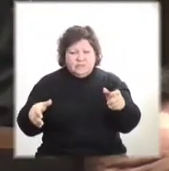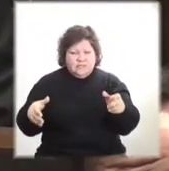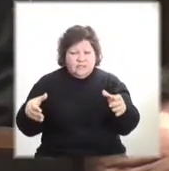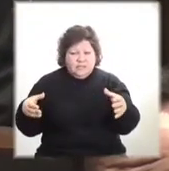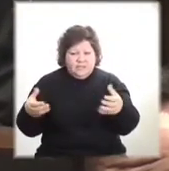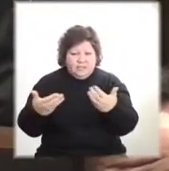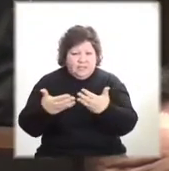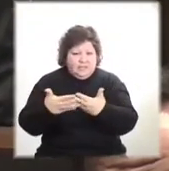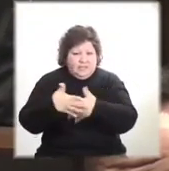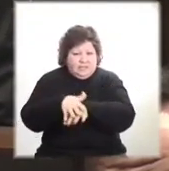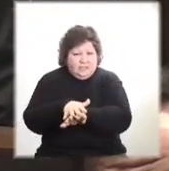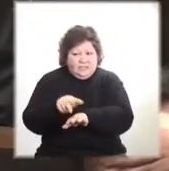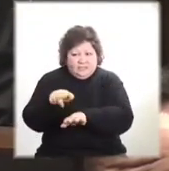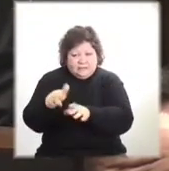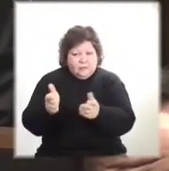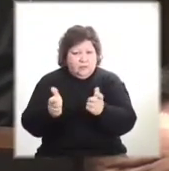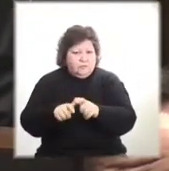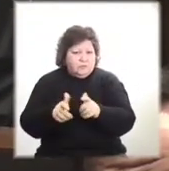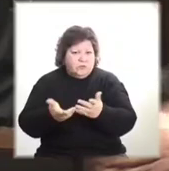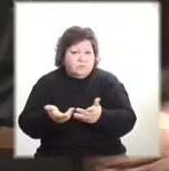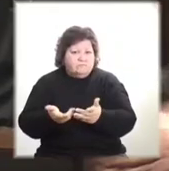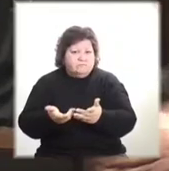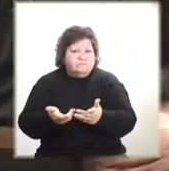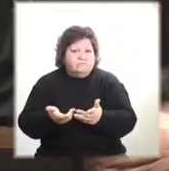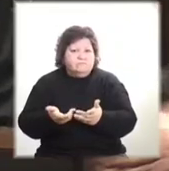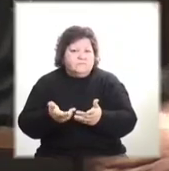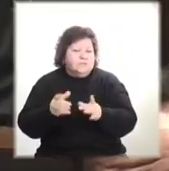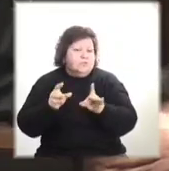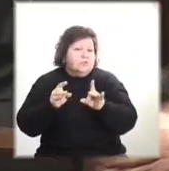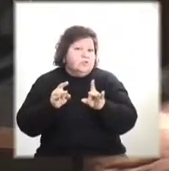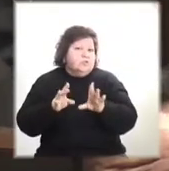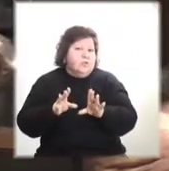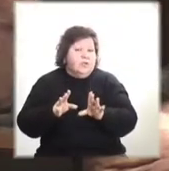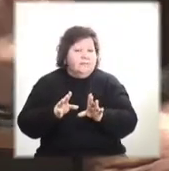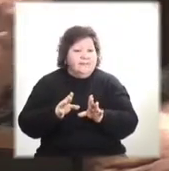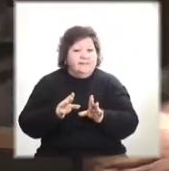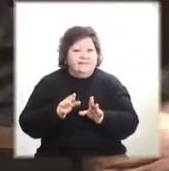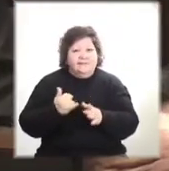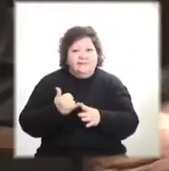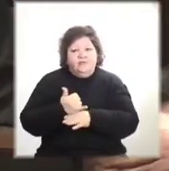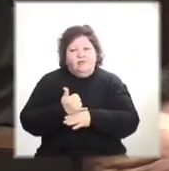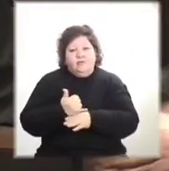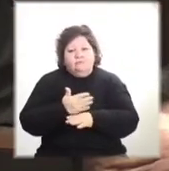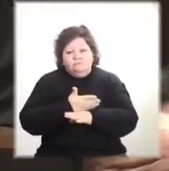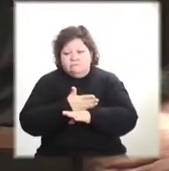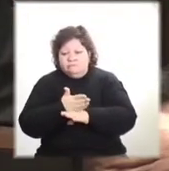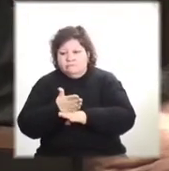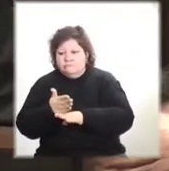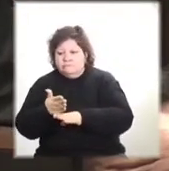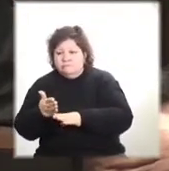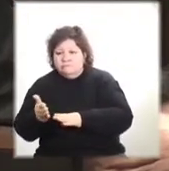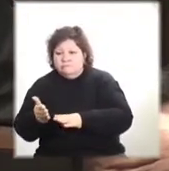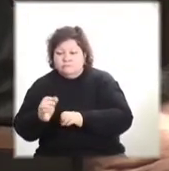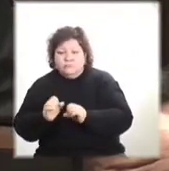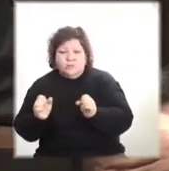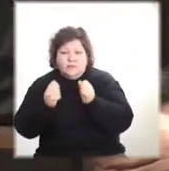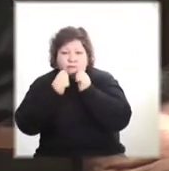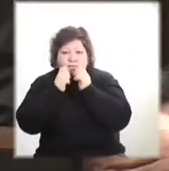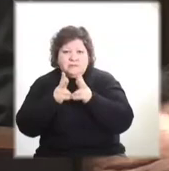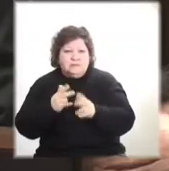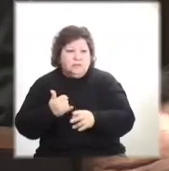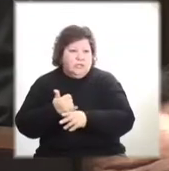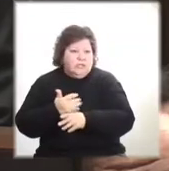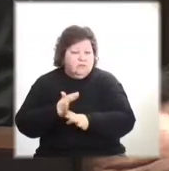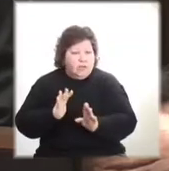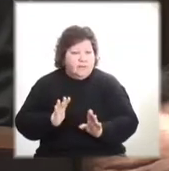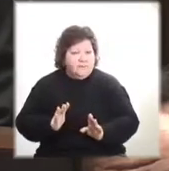desprofeso? No, creo que cometieron un error de apreciación y el transcurso del tiempo han dicho se equivocaron. Y